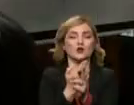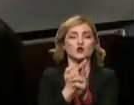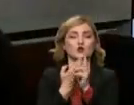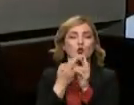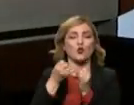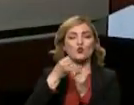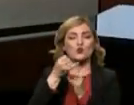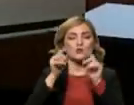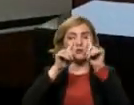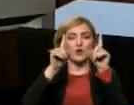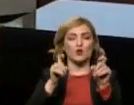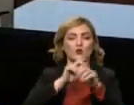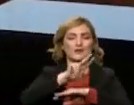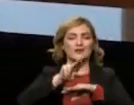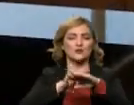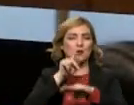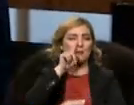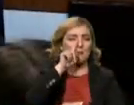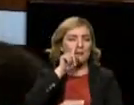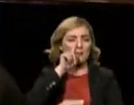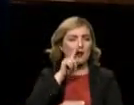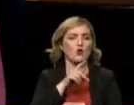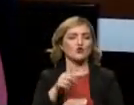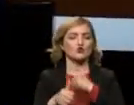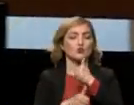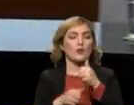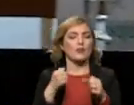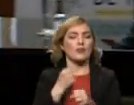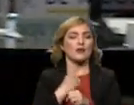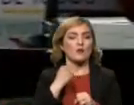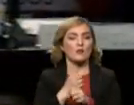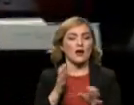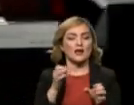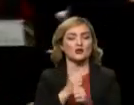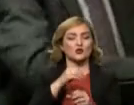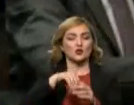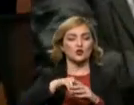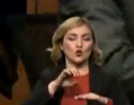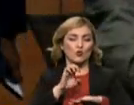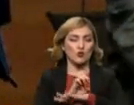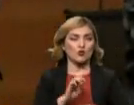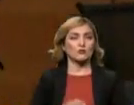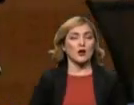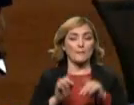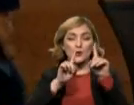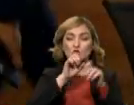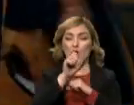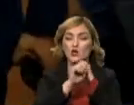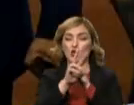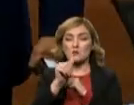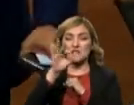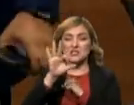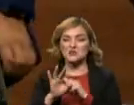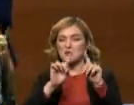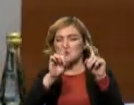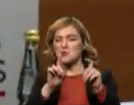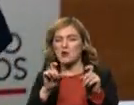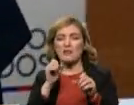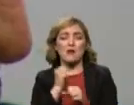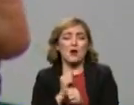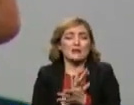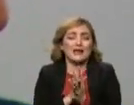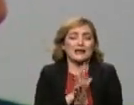resultados de la última encuesta nacional de empleo, desempleo y subempleo realizada en el país. Durante las encuestas de 2019, el desempleo pasó